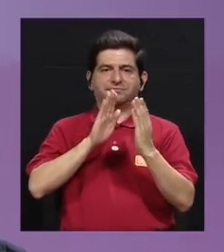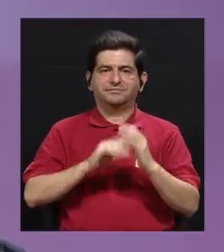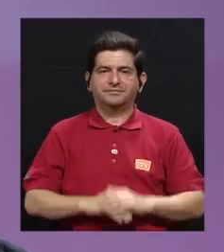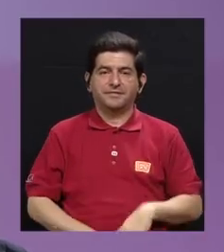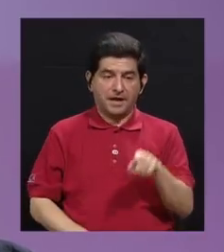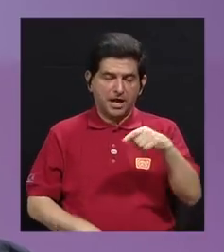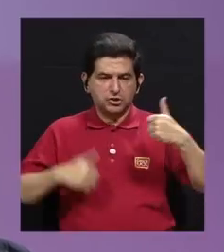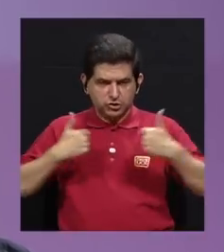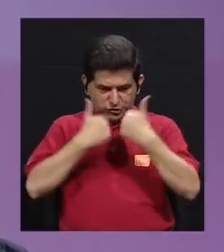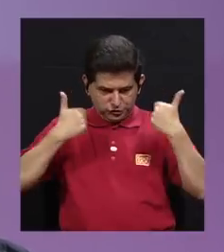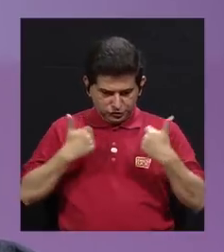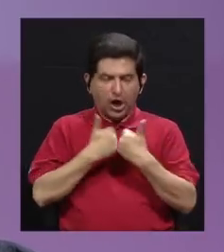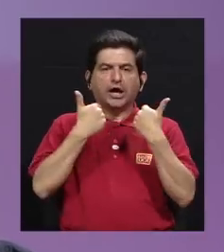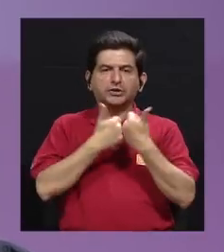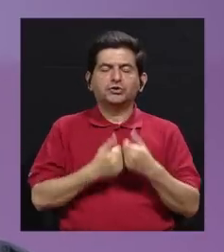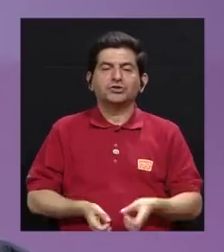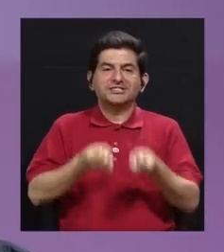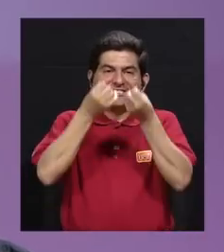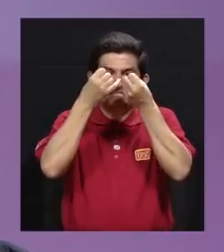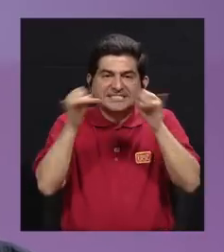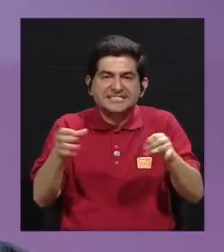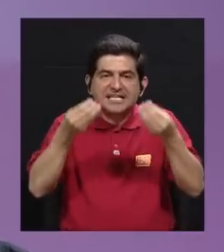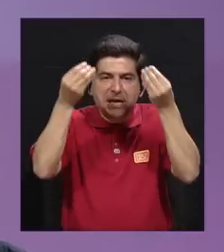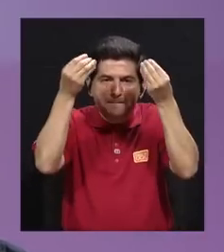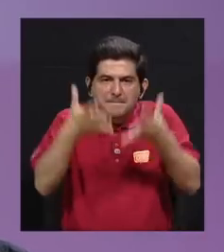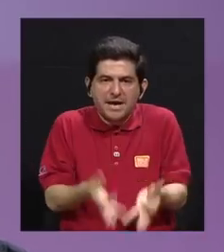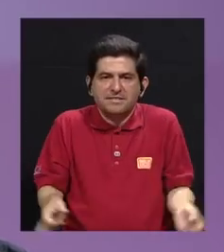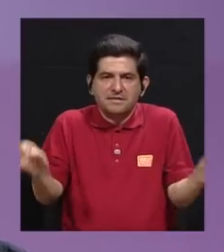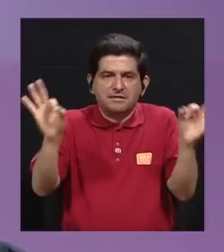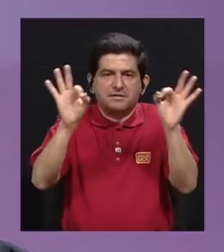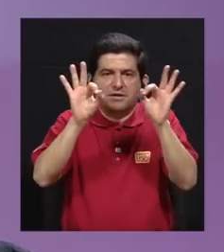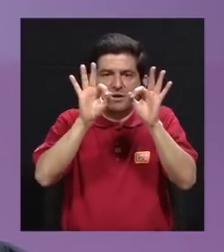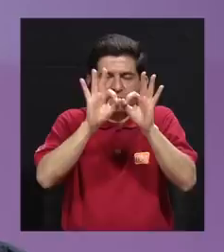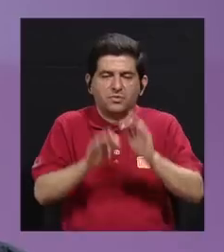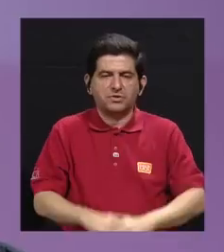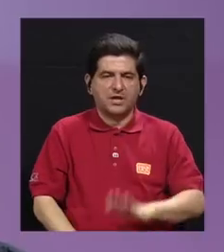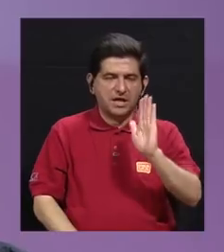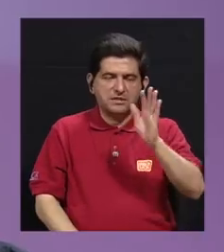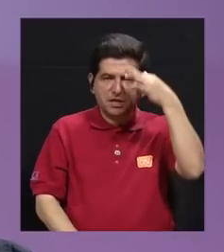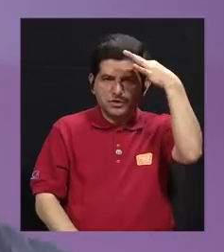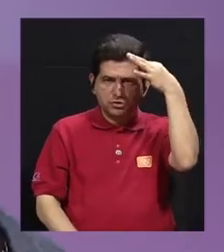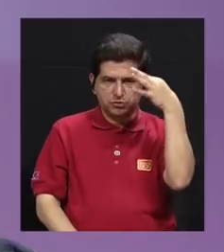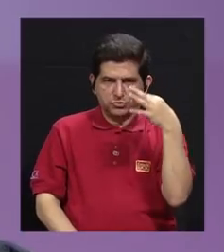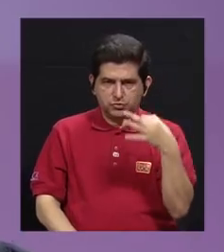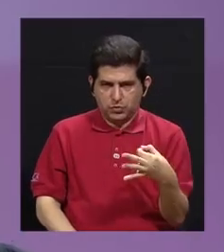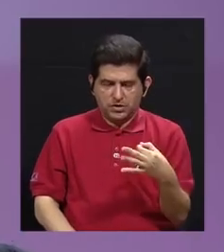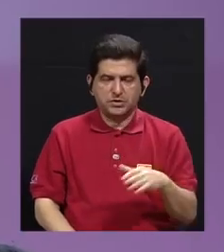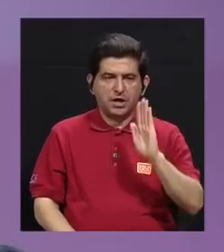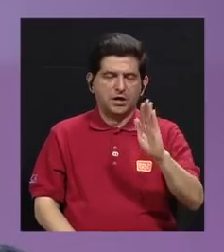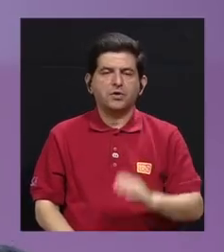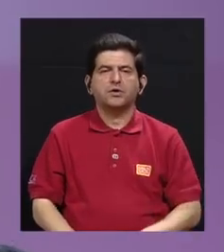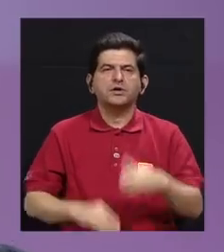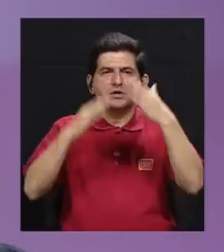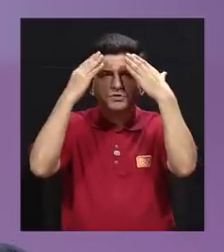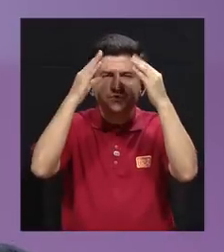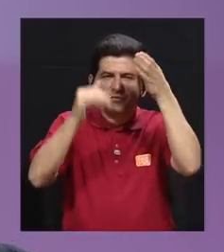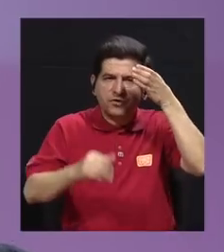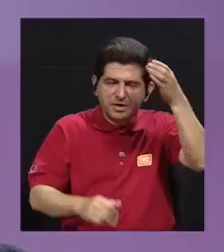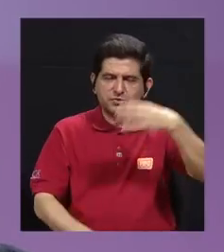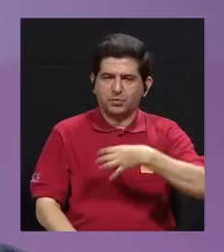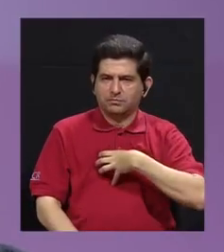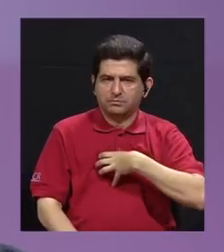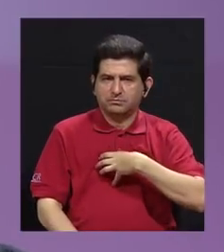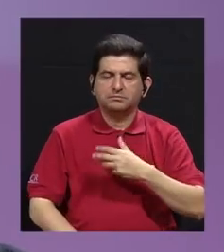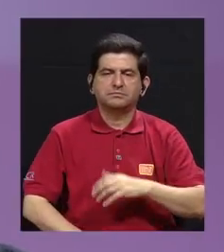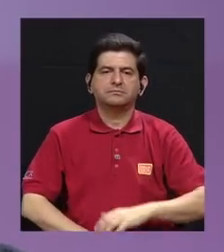enfrentar esos desafíos sin una pérdida sustancial de sus criterios y sus